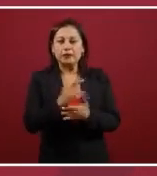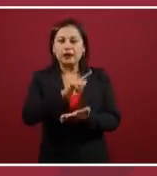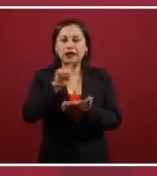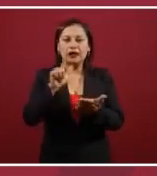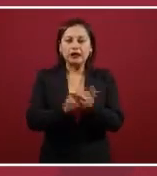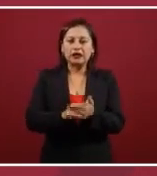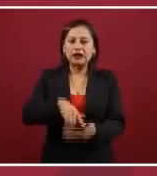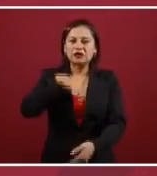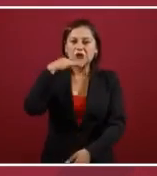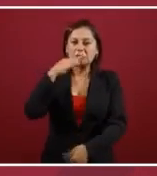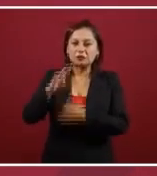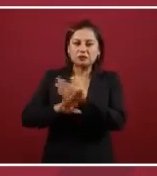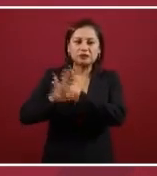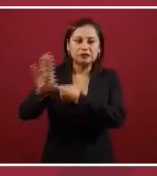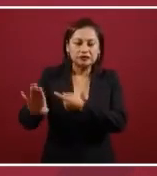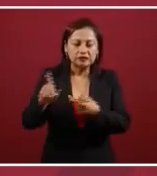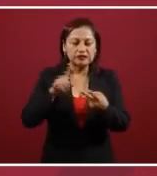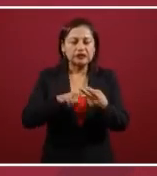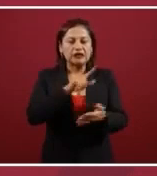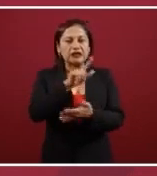transparencia.